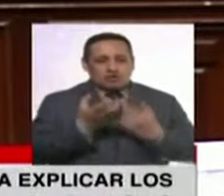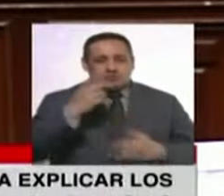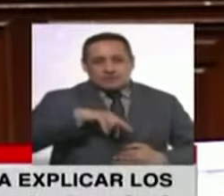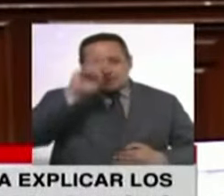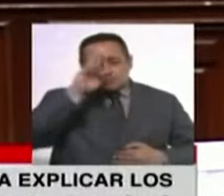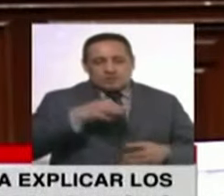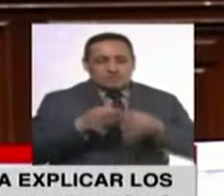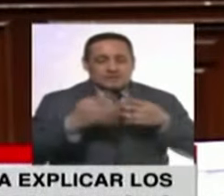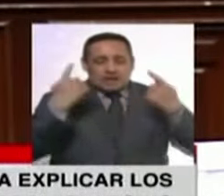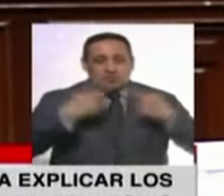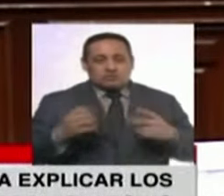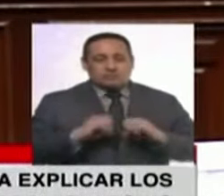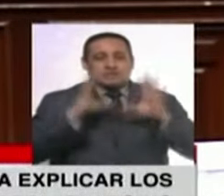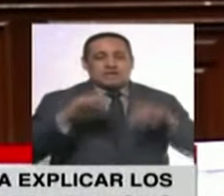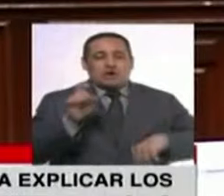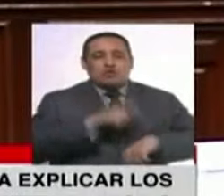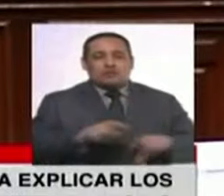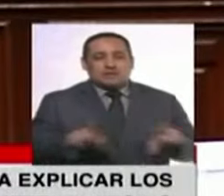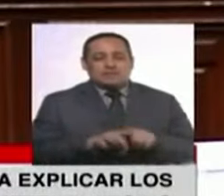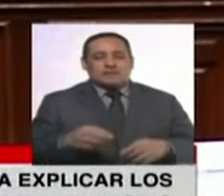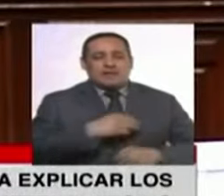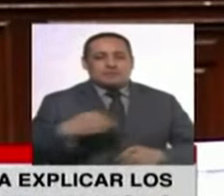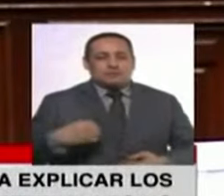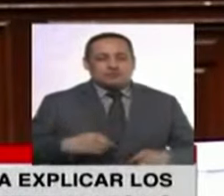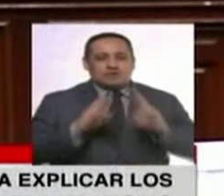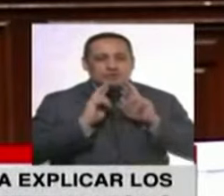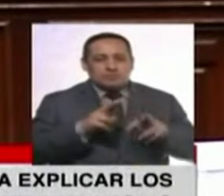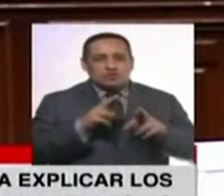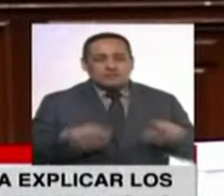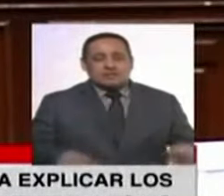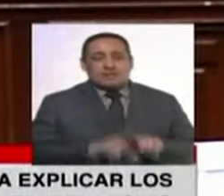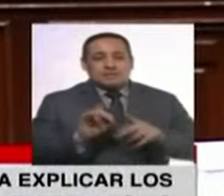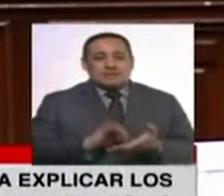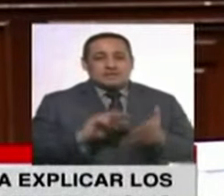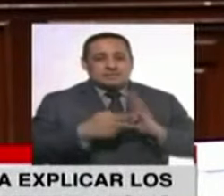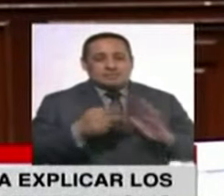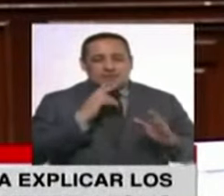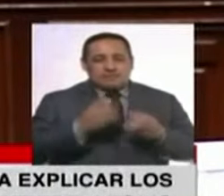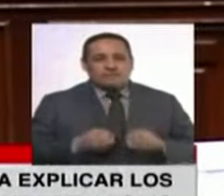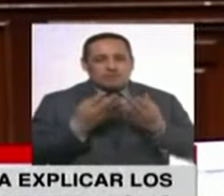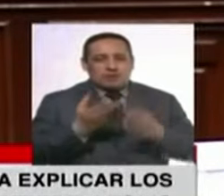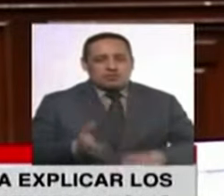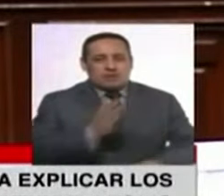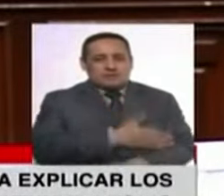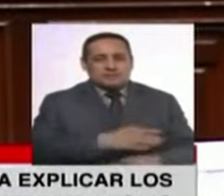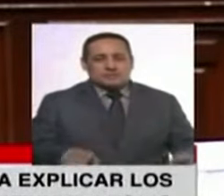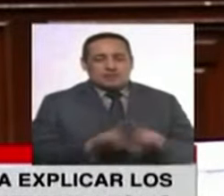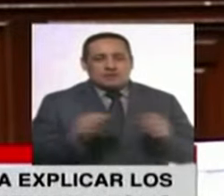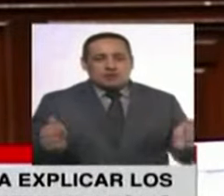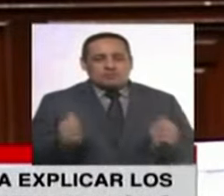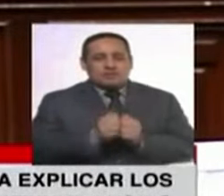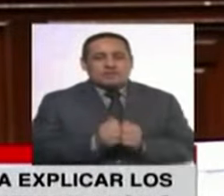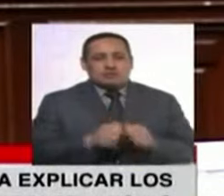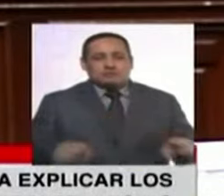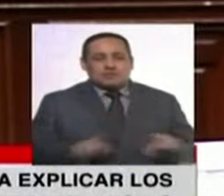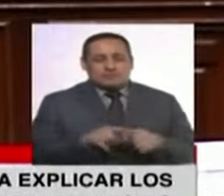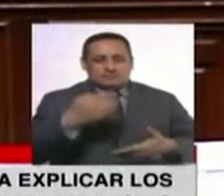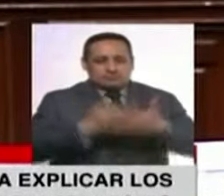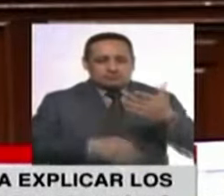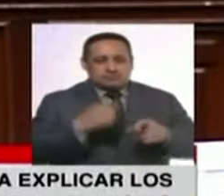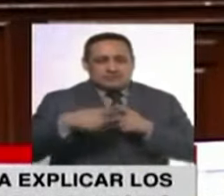acuerda día y hora para que los ministros contesten la interpelación lo que le será comunicado con anticipación acompañando el